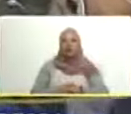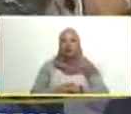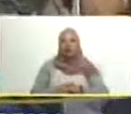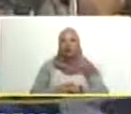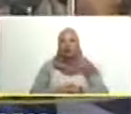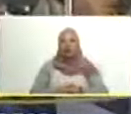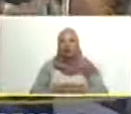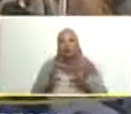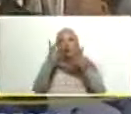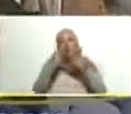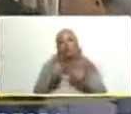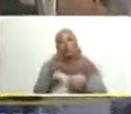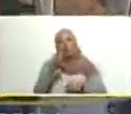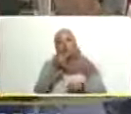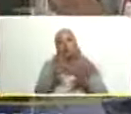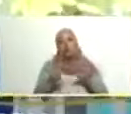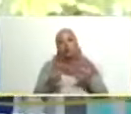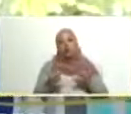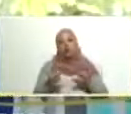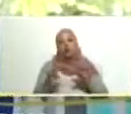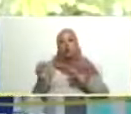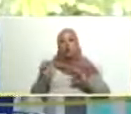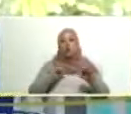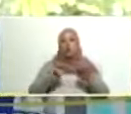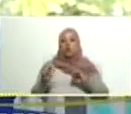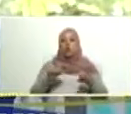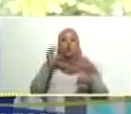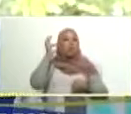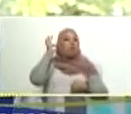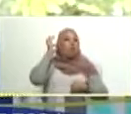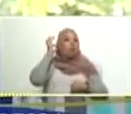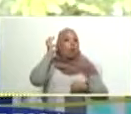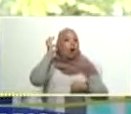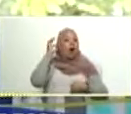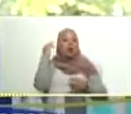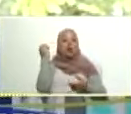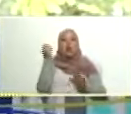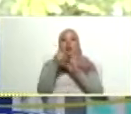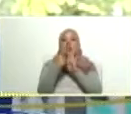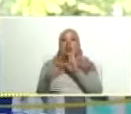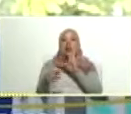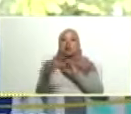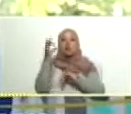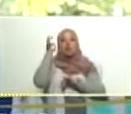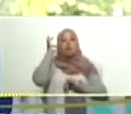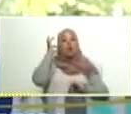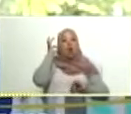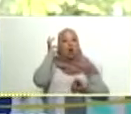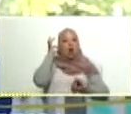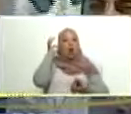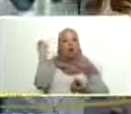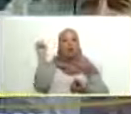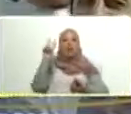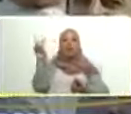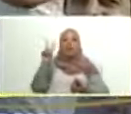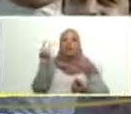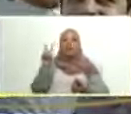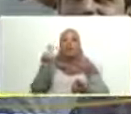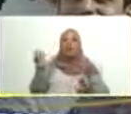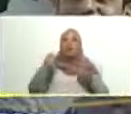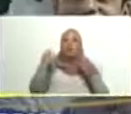Número 29, el movimiento de mujeres y feministas de Venezuela. ¡Arriba las